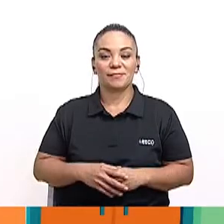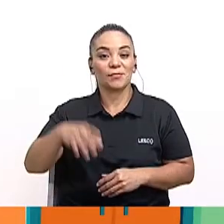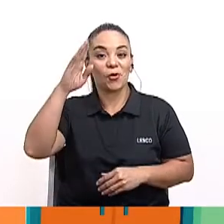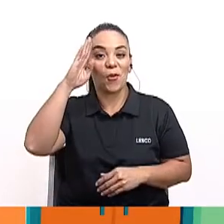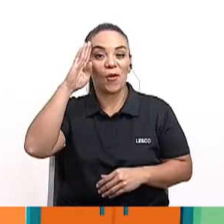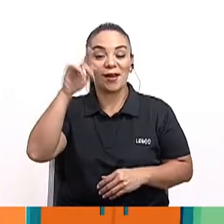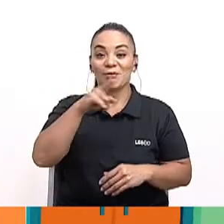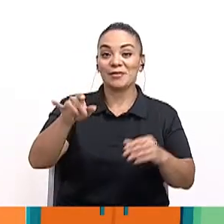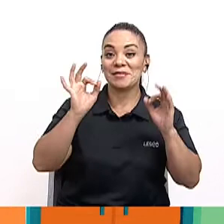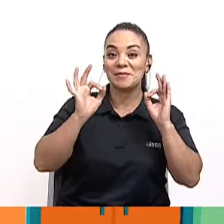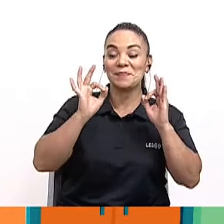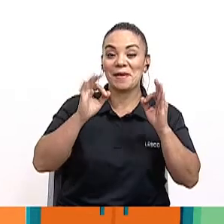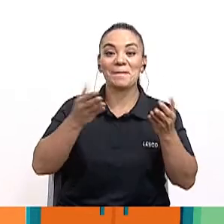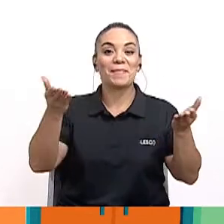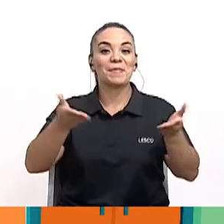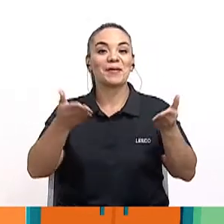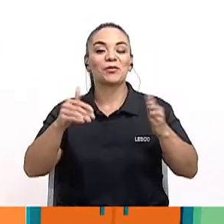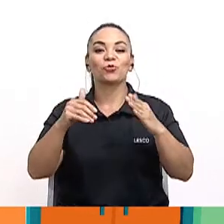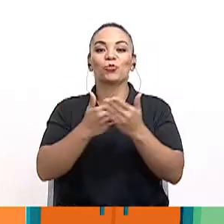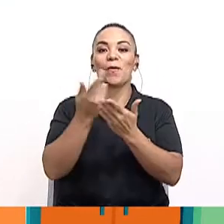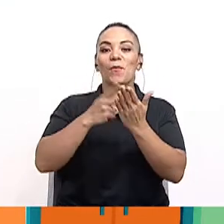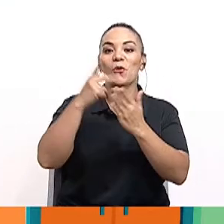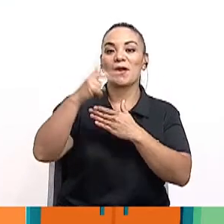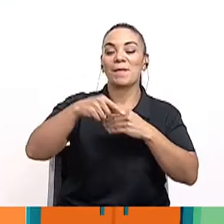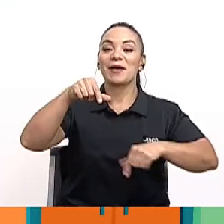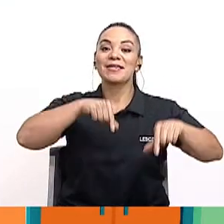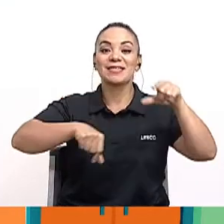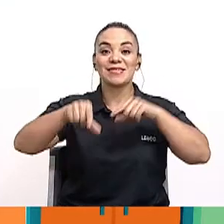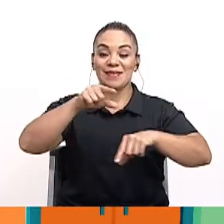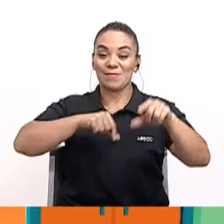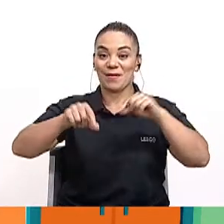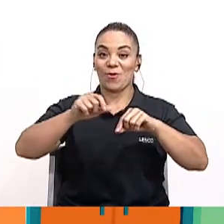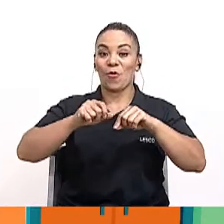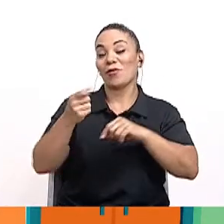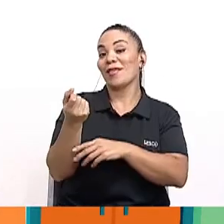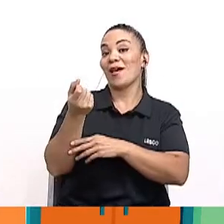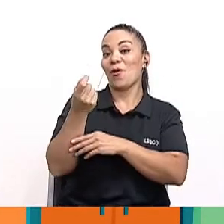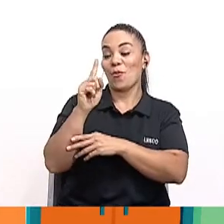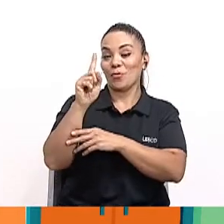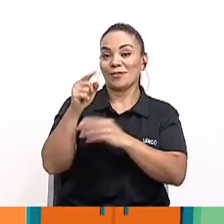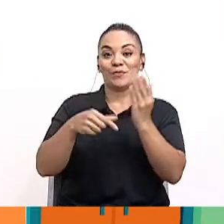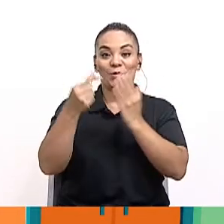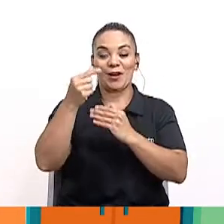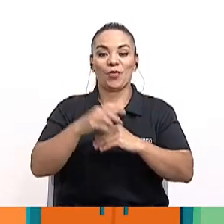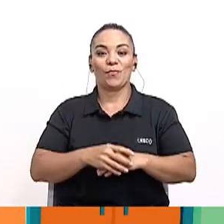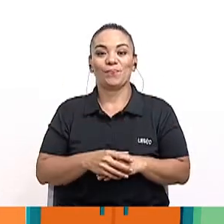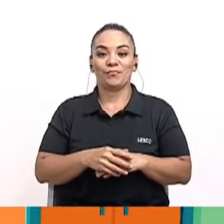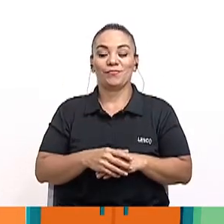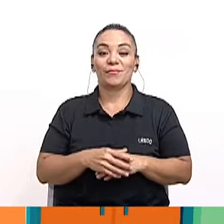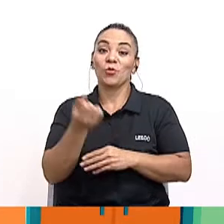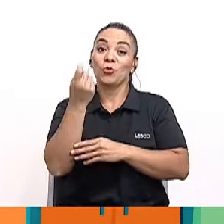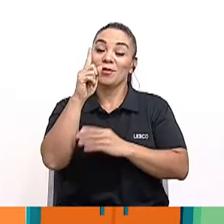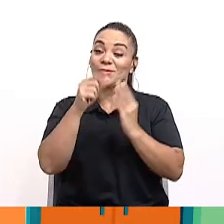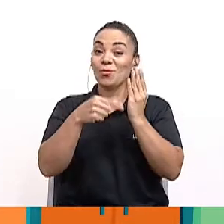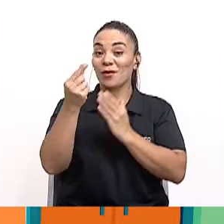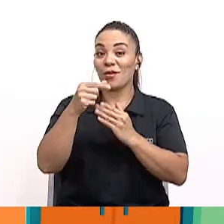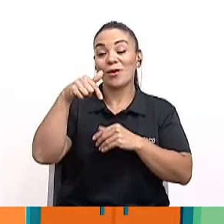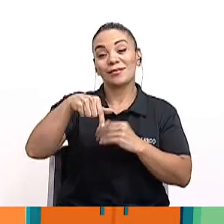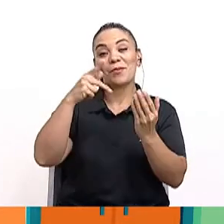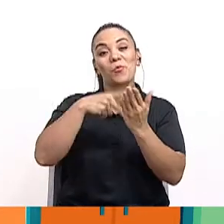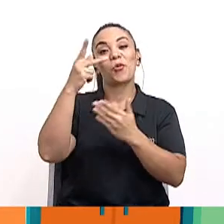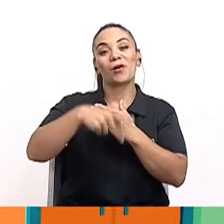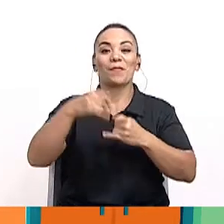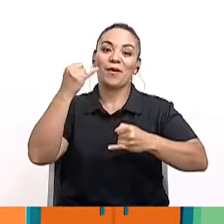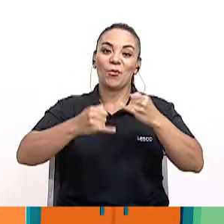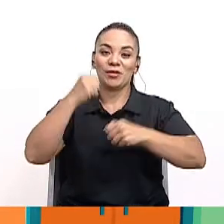Tal. Bienvenidos a este nuevo programa de química de undécimo. Y en undécimo, lastimosamente, este programa va a ser el último